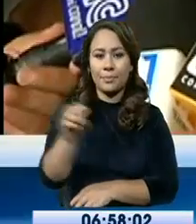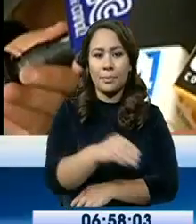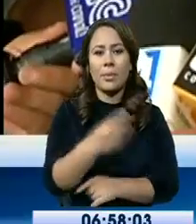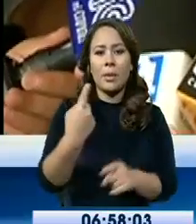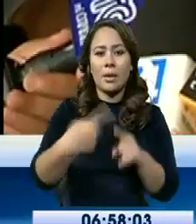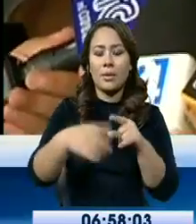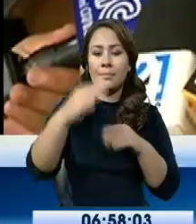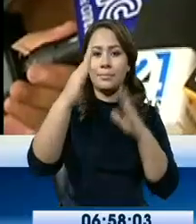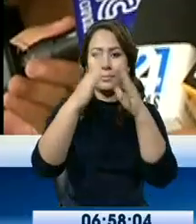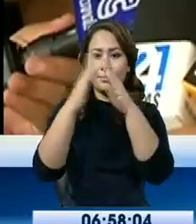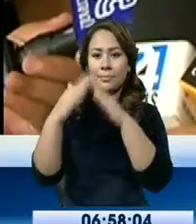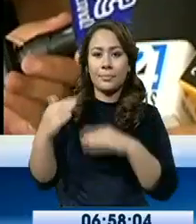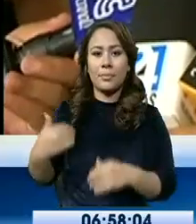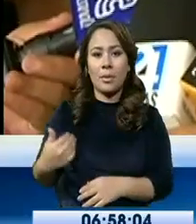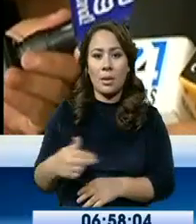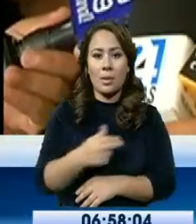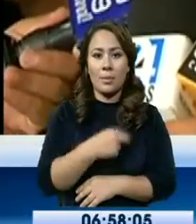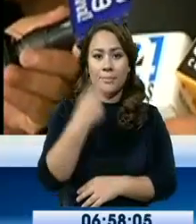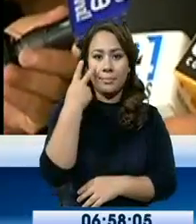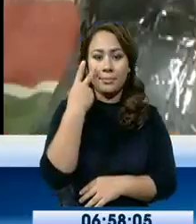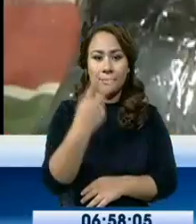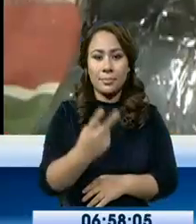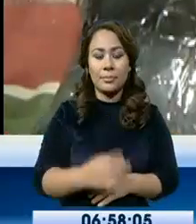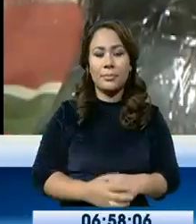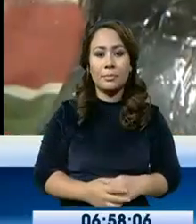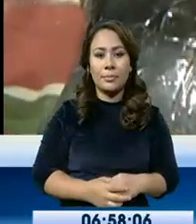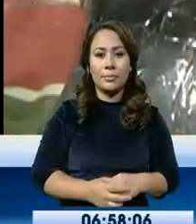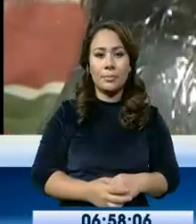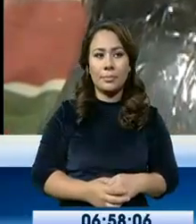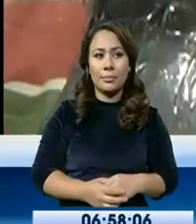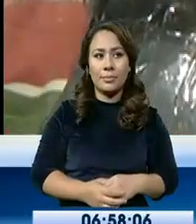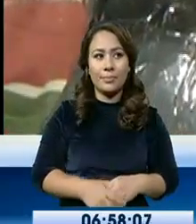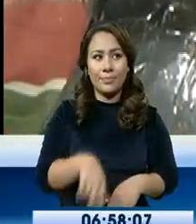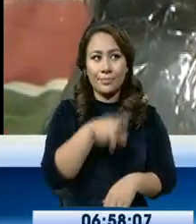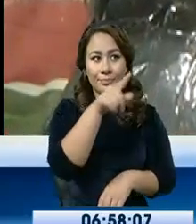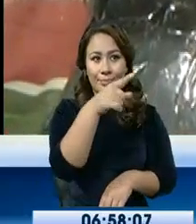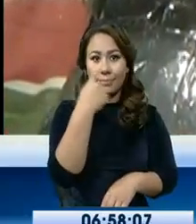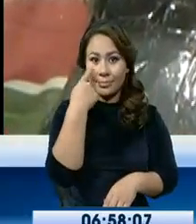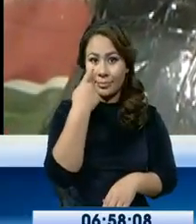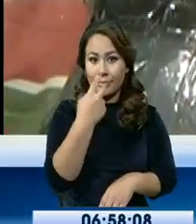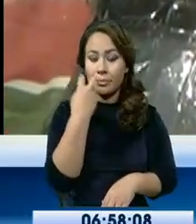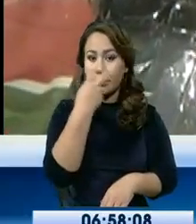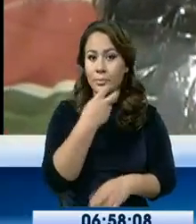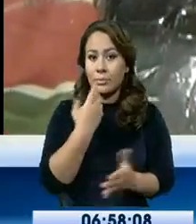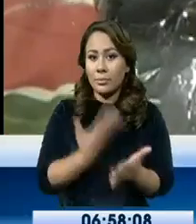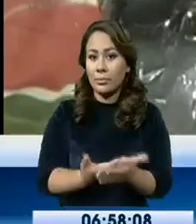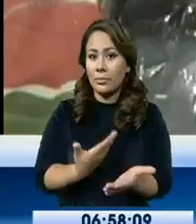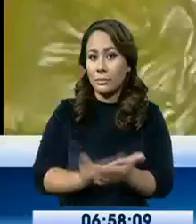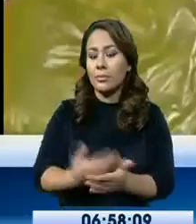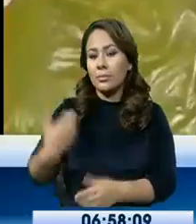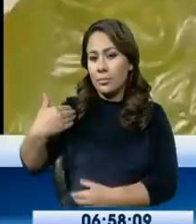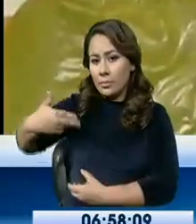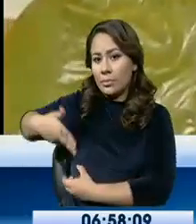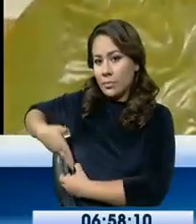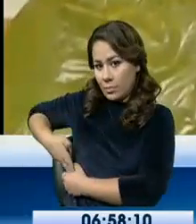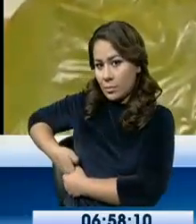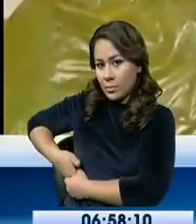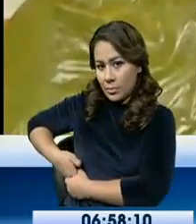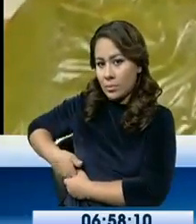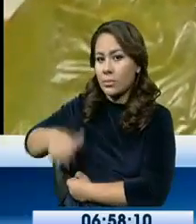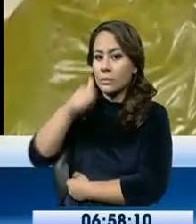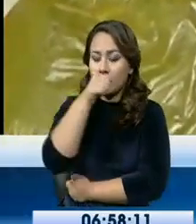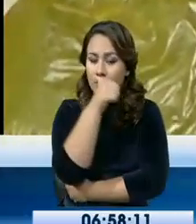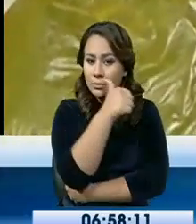allanamientos en los cuales se han encontrado los indicios necesarios. Entre las evidencias constan armas de fuego,